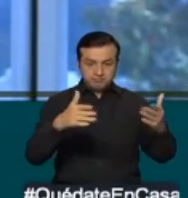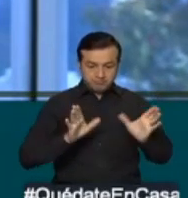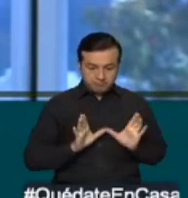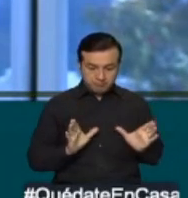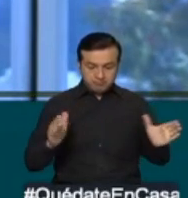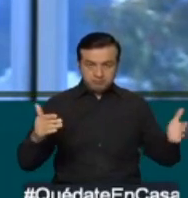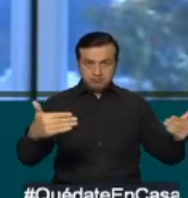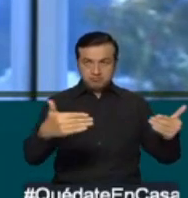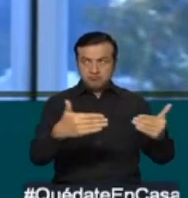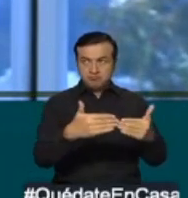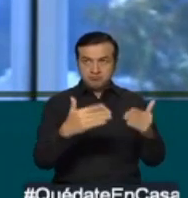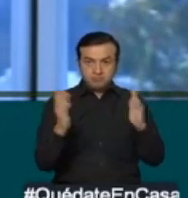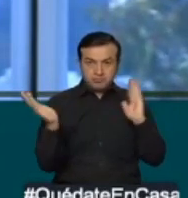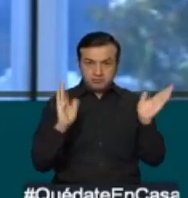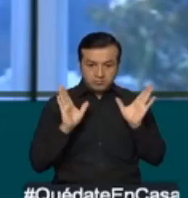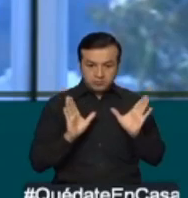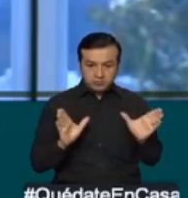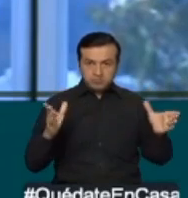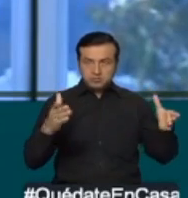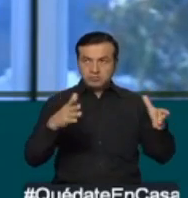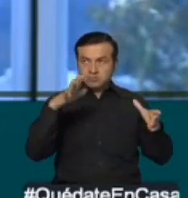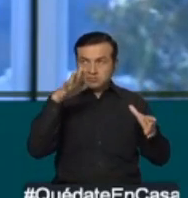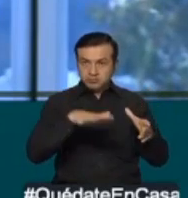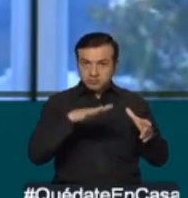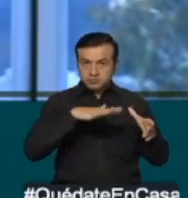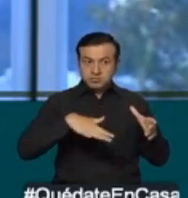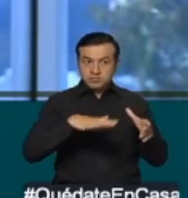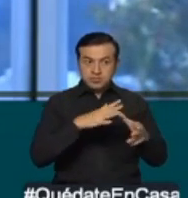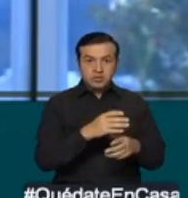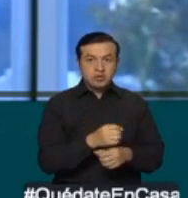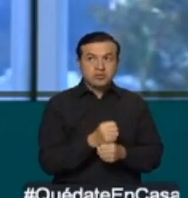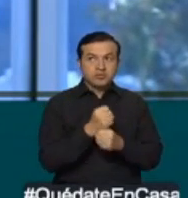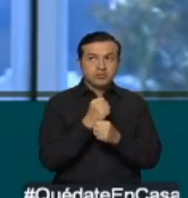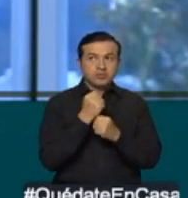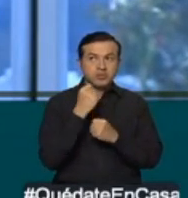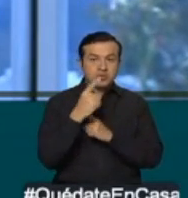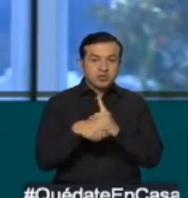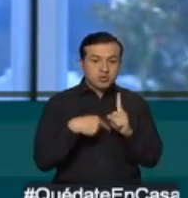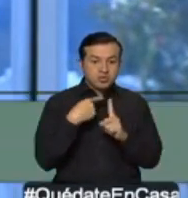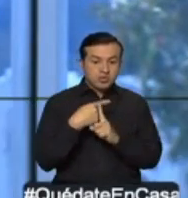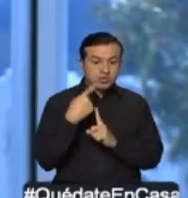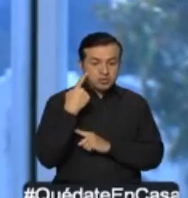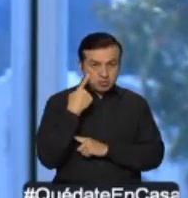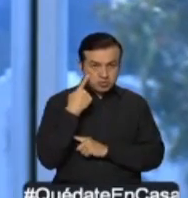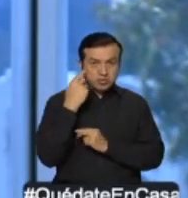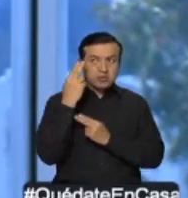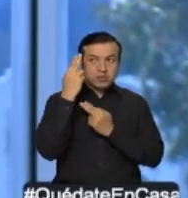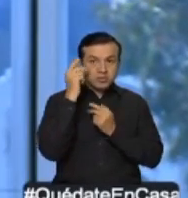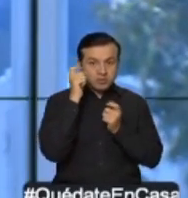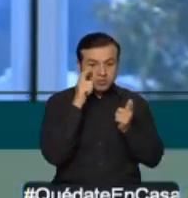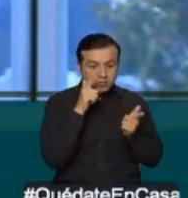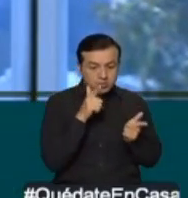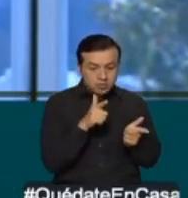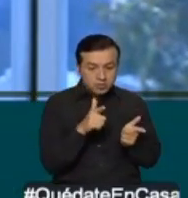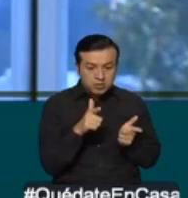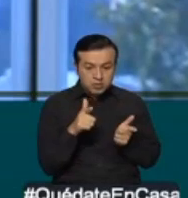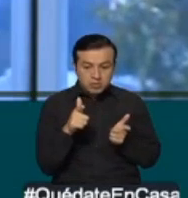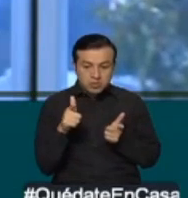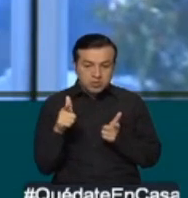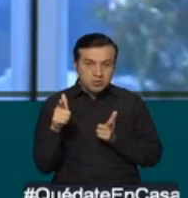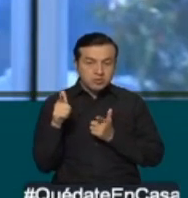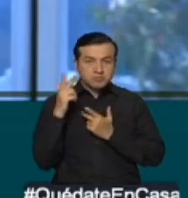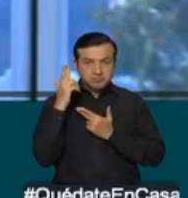no es cierto que temporalmente va a tener unas medidas especiales es decir aquí va a intervenir directamente fuerzas